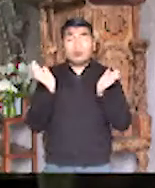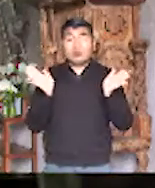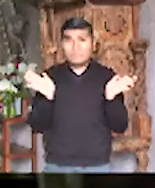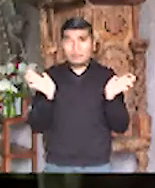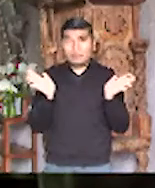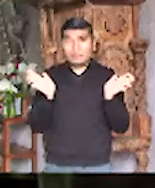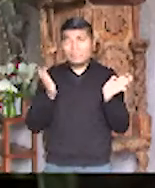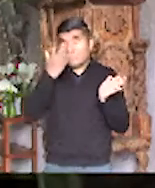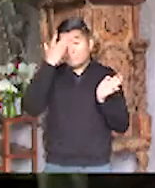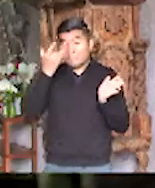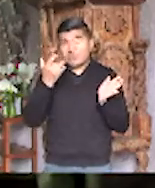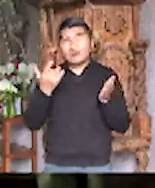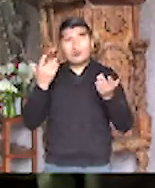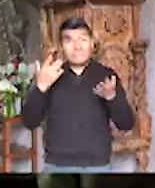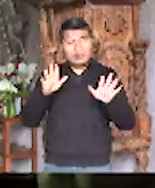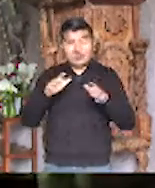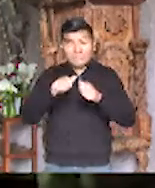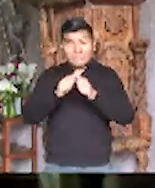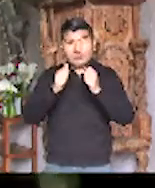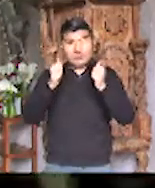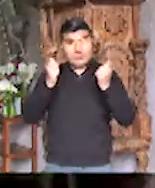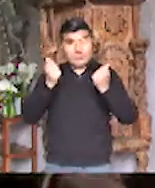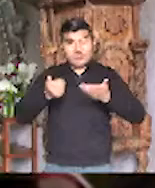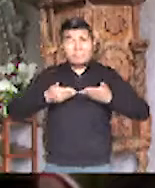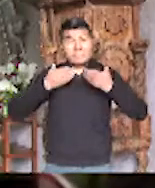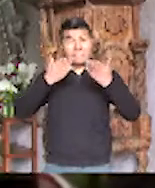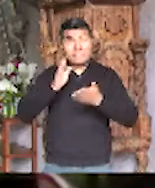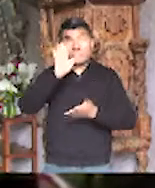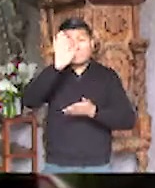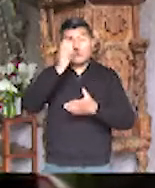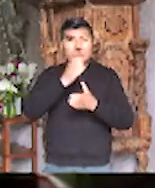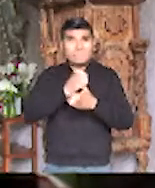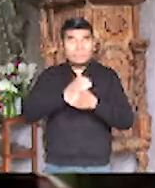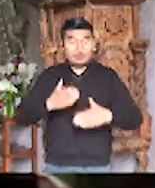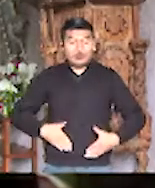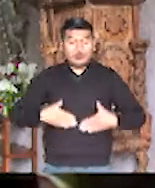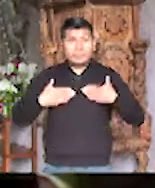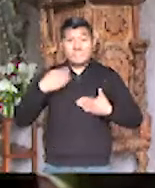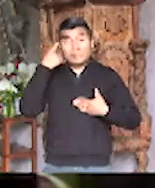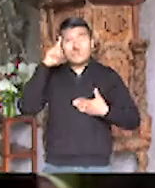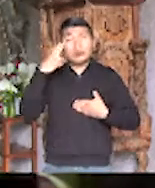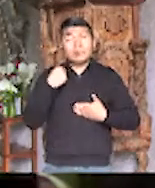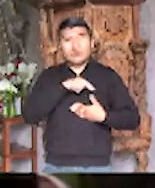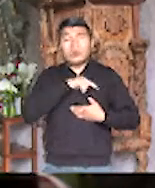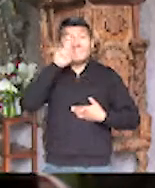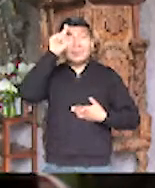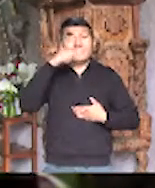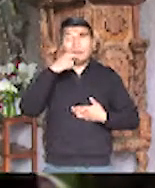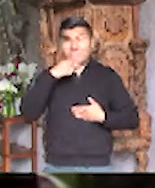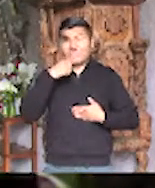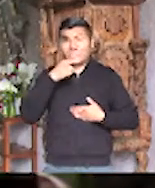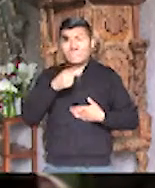abierto ha partido ha entregado su vida por nosotros él ha dicho